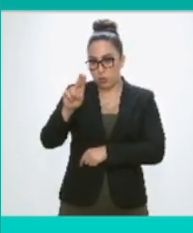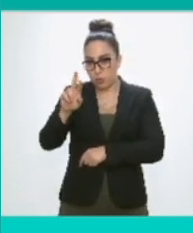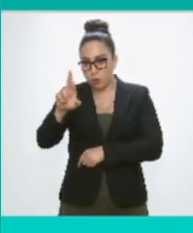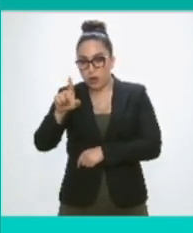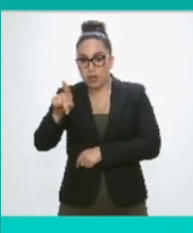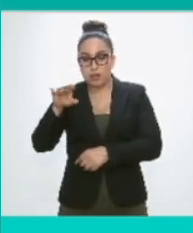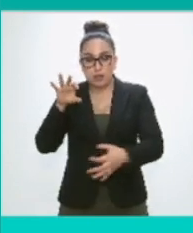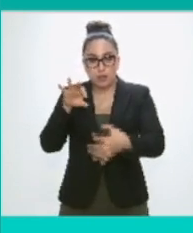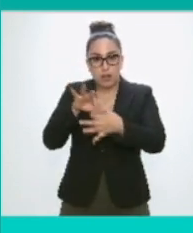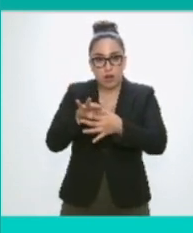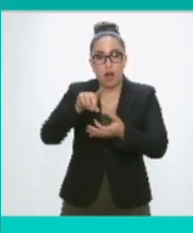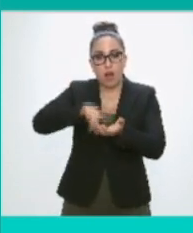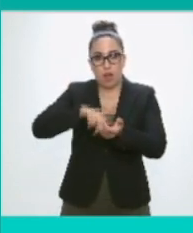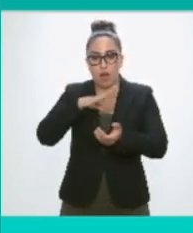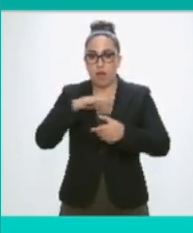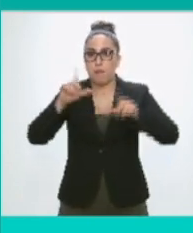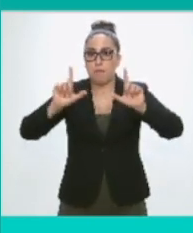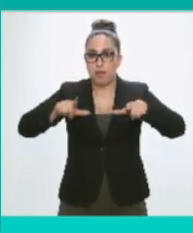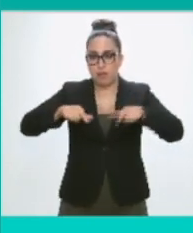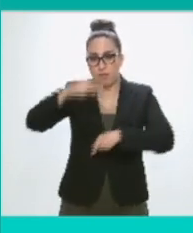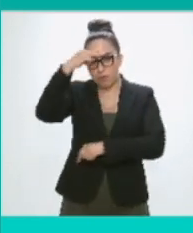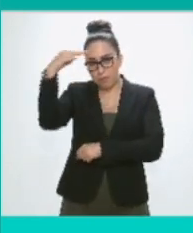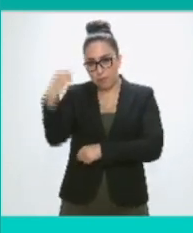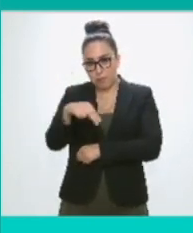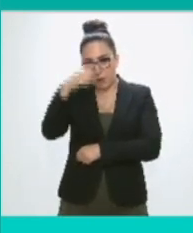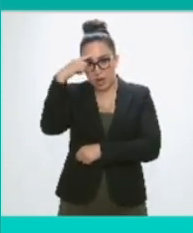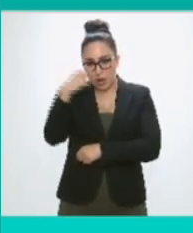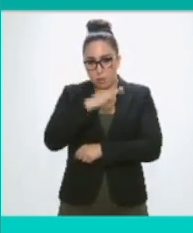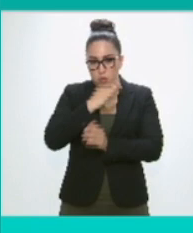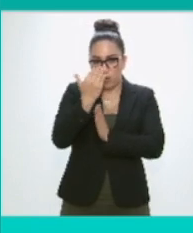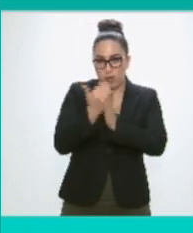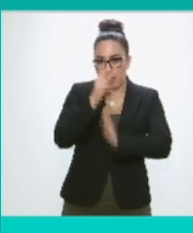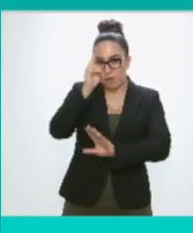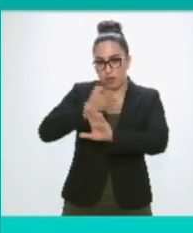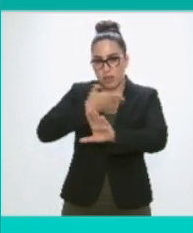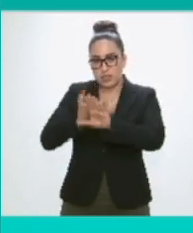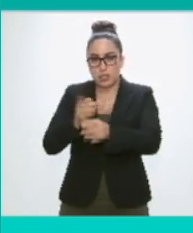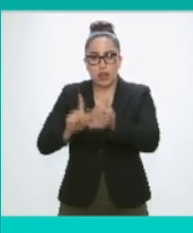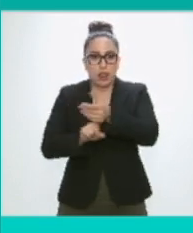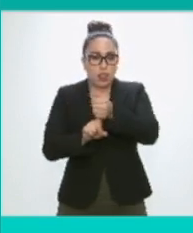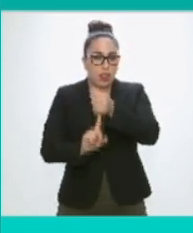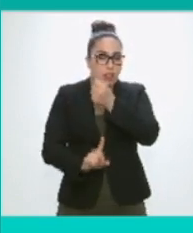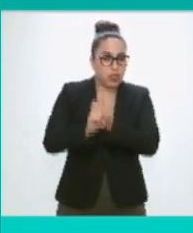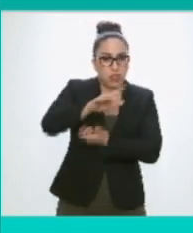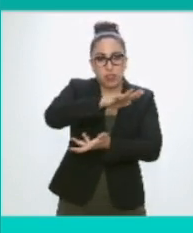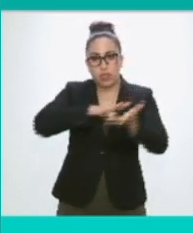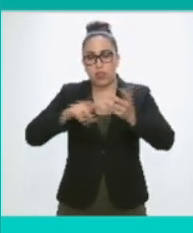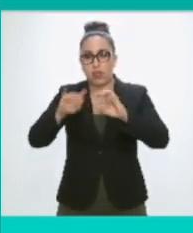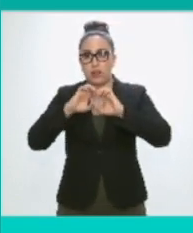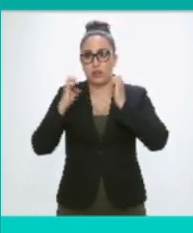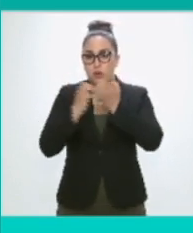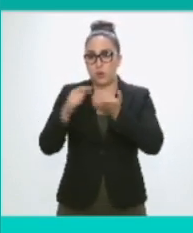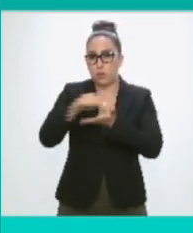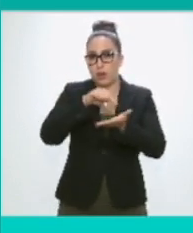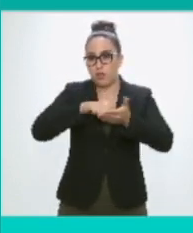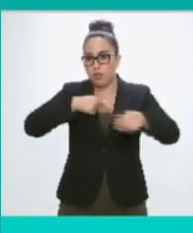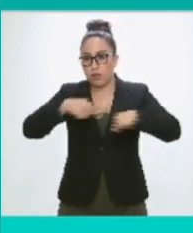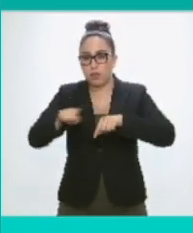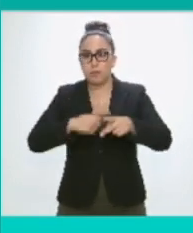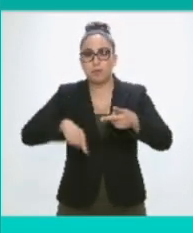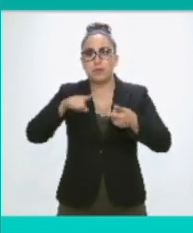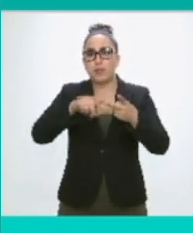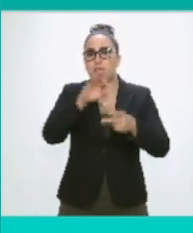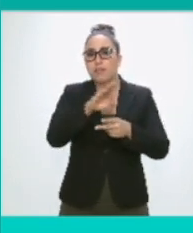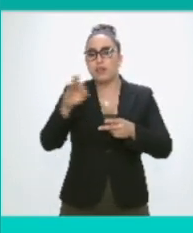estén conectados con la plataforma México para reducir la violencia en los estadios de fútbol en el país así como la fecha en que